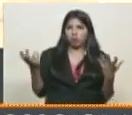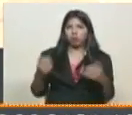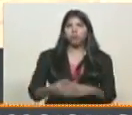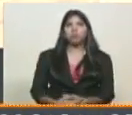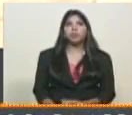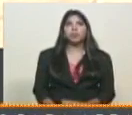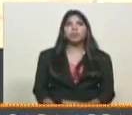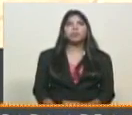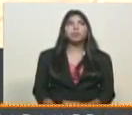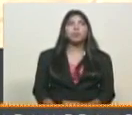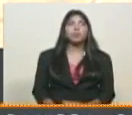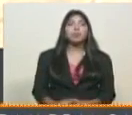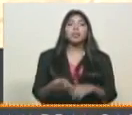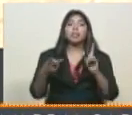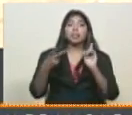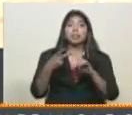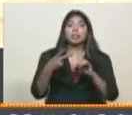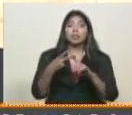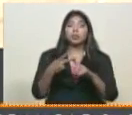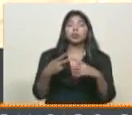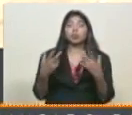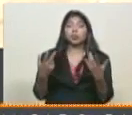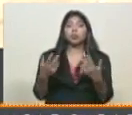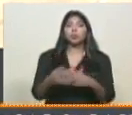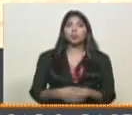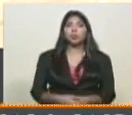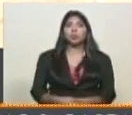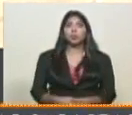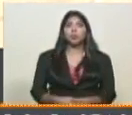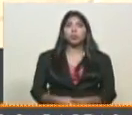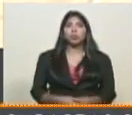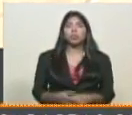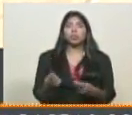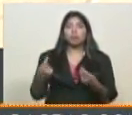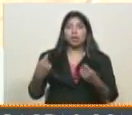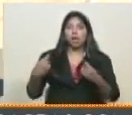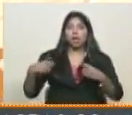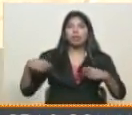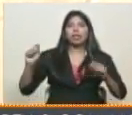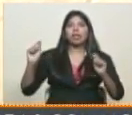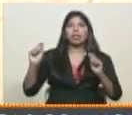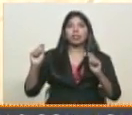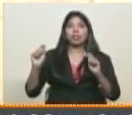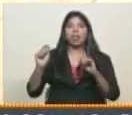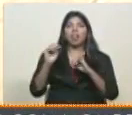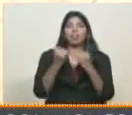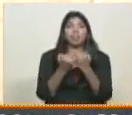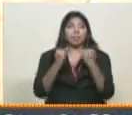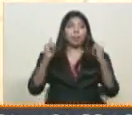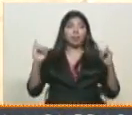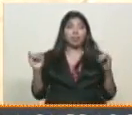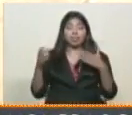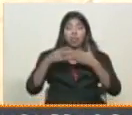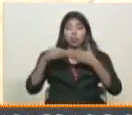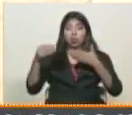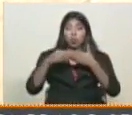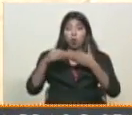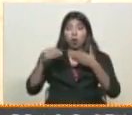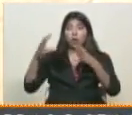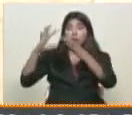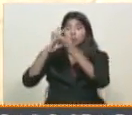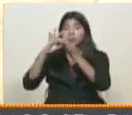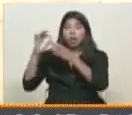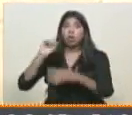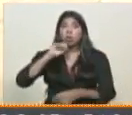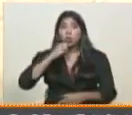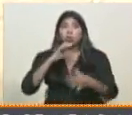tanto una política para las inversiones extranjeras como una política para intentar romper con la dependencia del dólar articulado con china y con rusia las